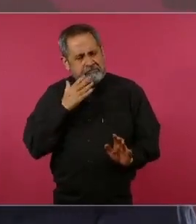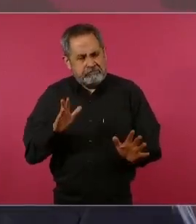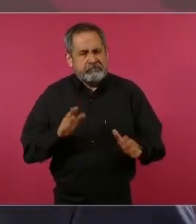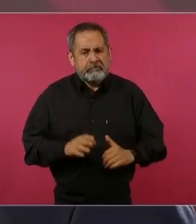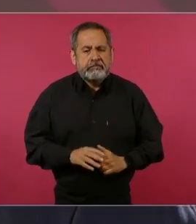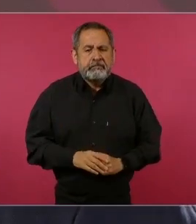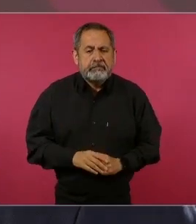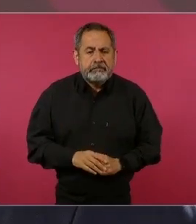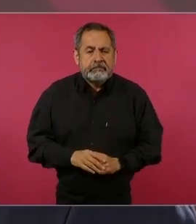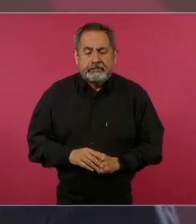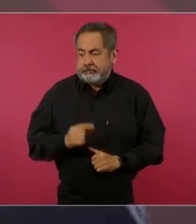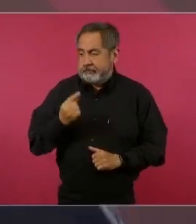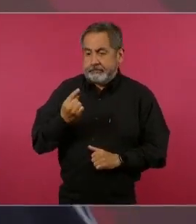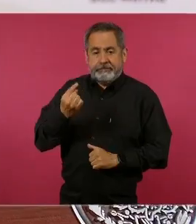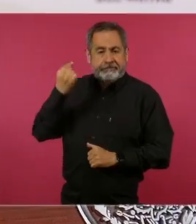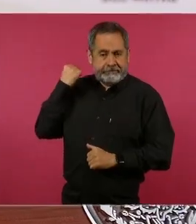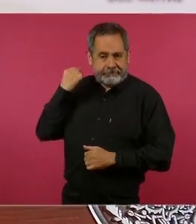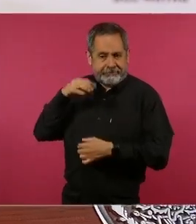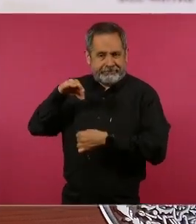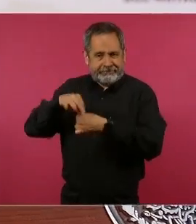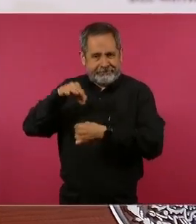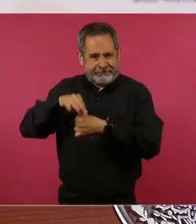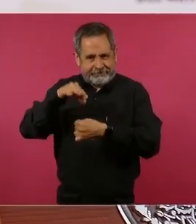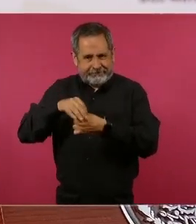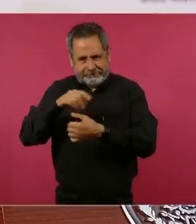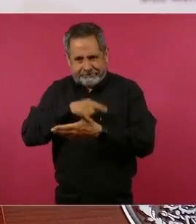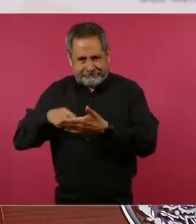se haya celebrado la elección